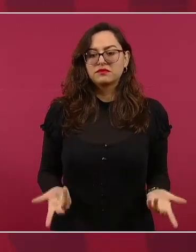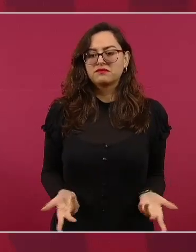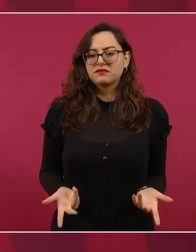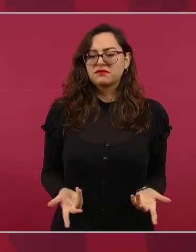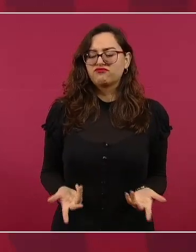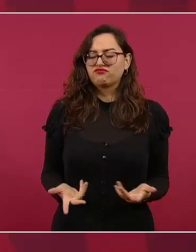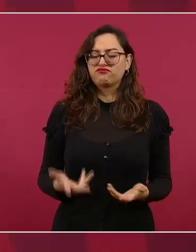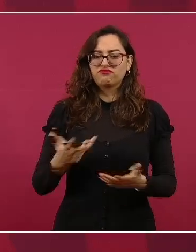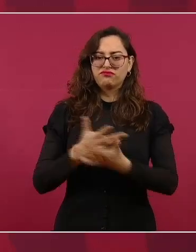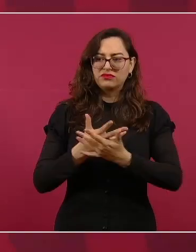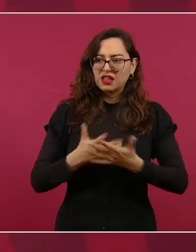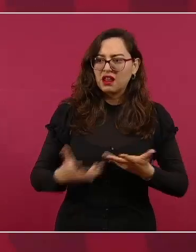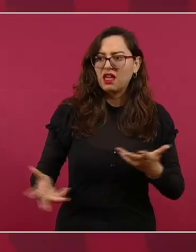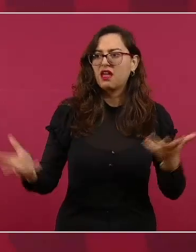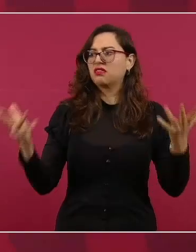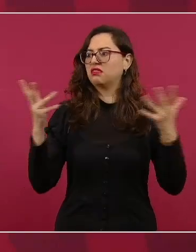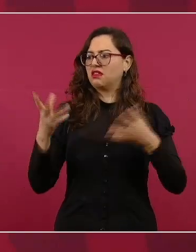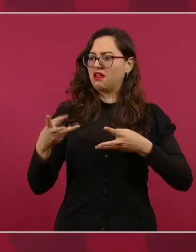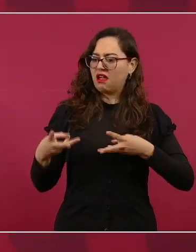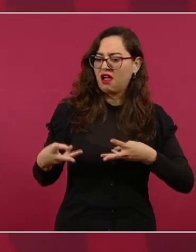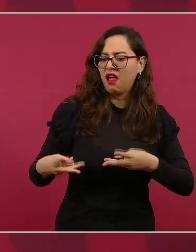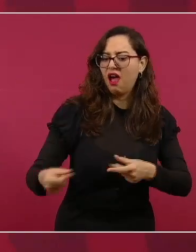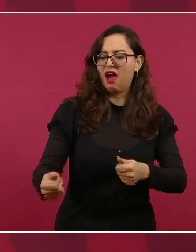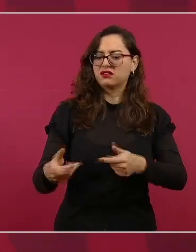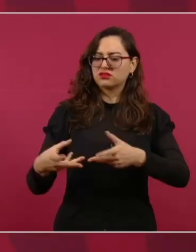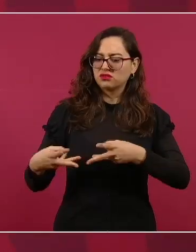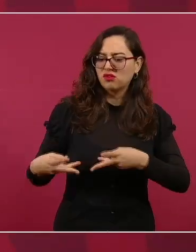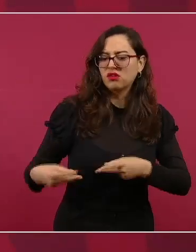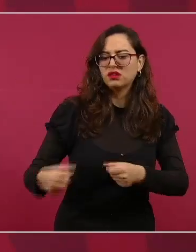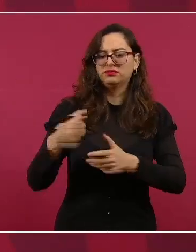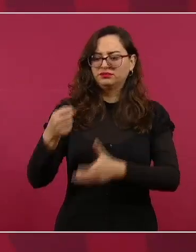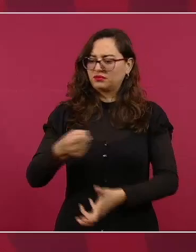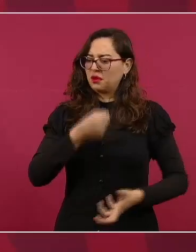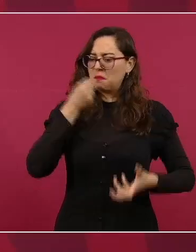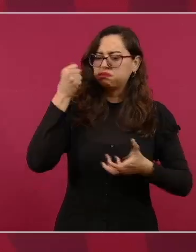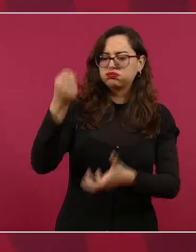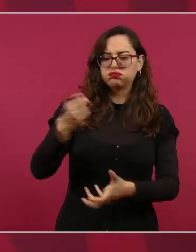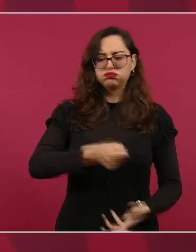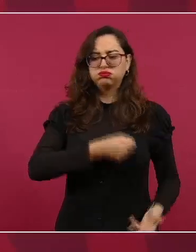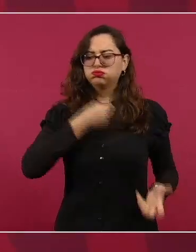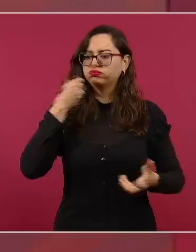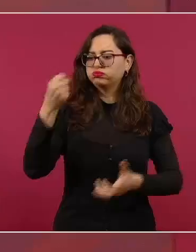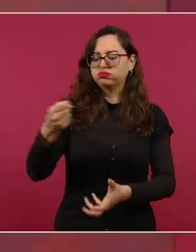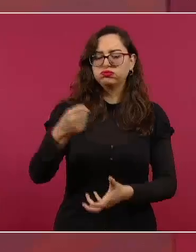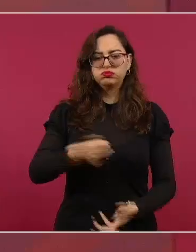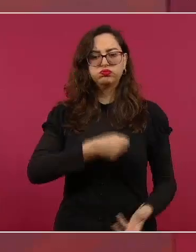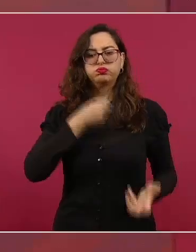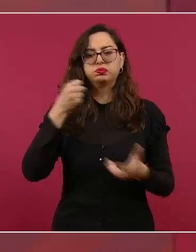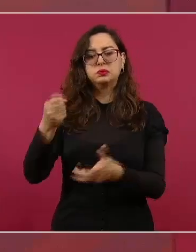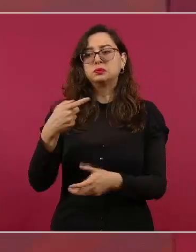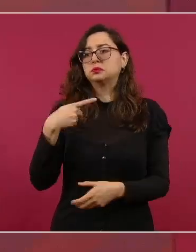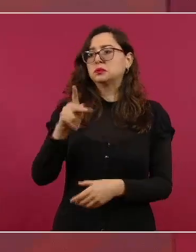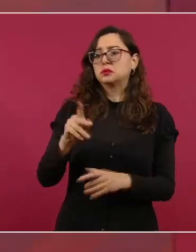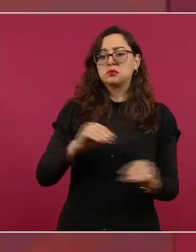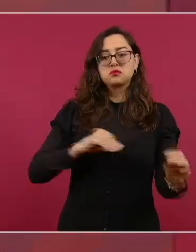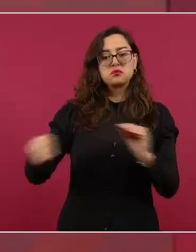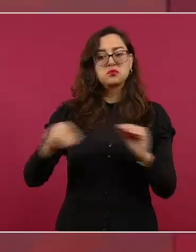aparatos onerosos, costosísimos,